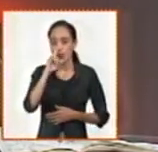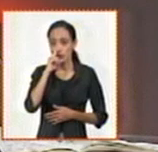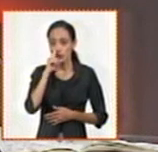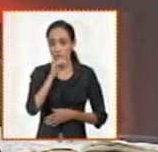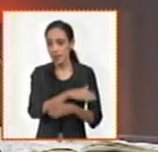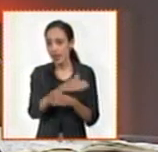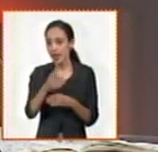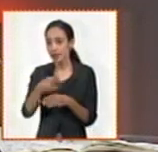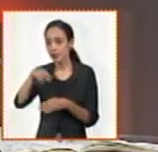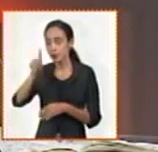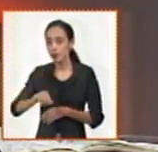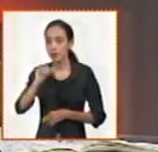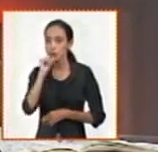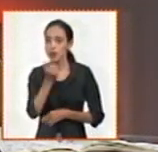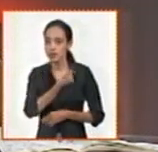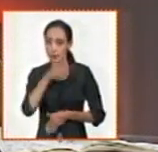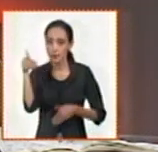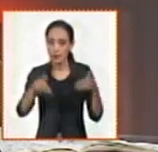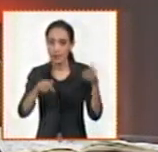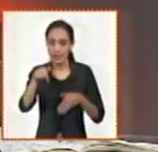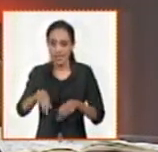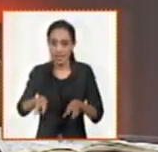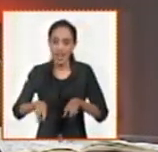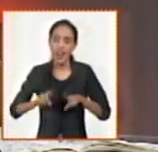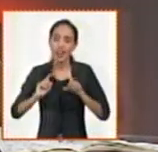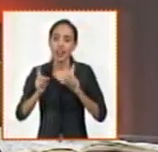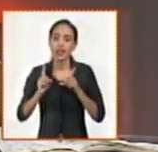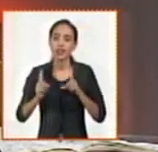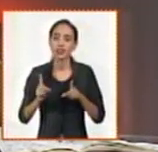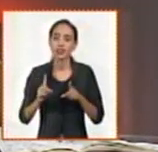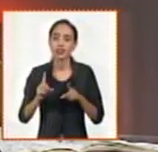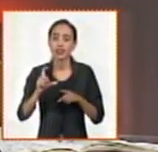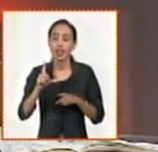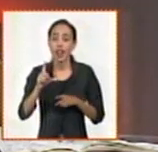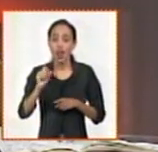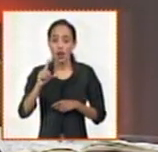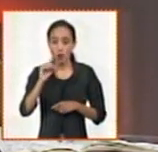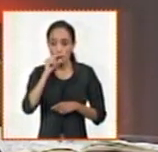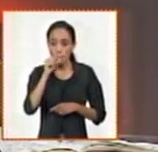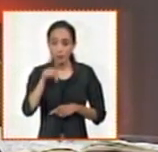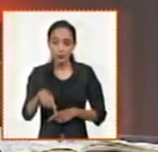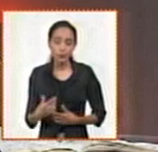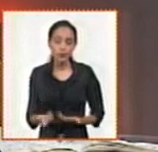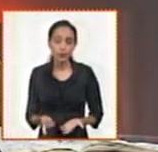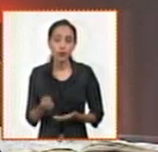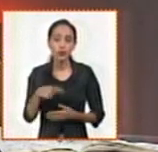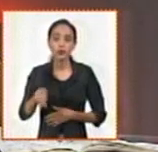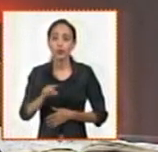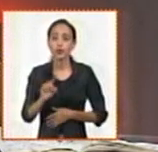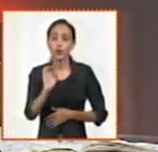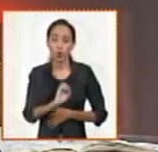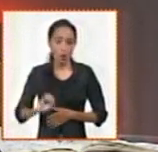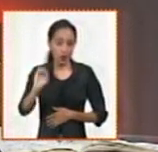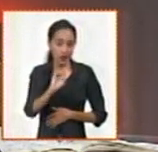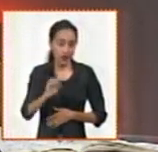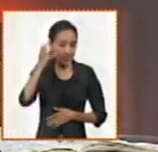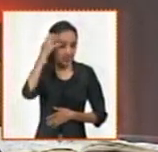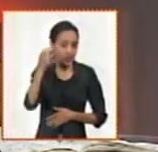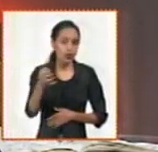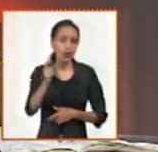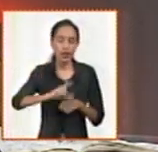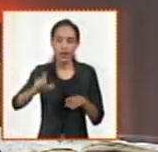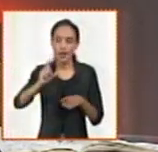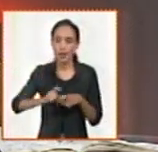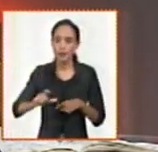hasta el 1 de diciembre van a estar aquí en la asamblea de la CLOC, que es la Coordinadora Latinoamericana de Organizaciones del Campo, la